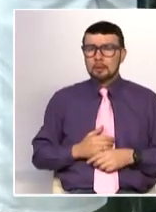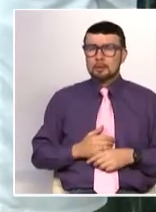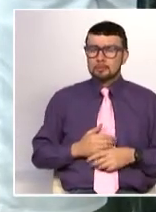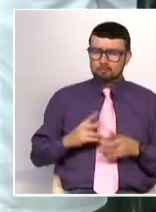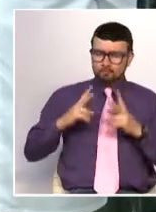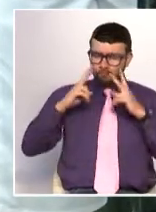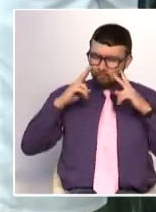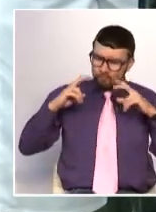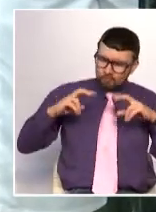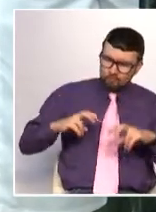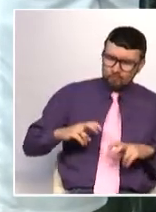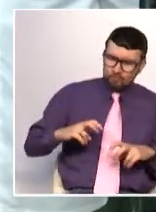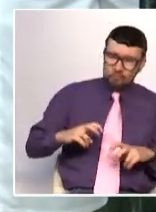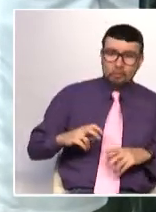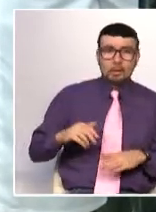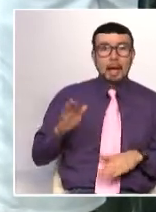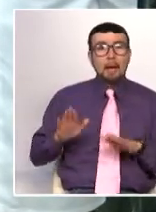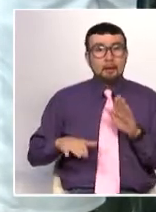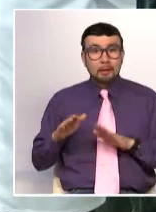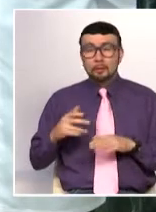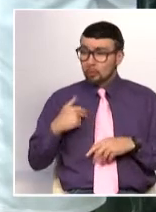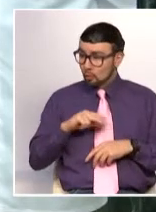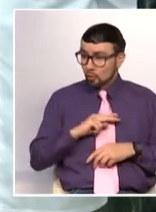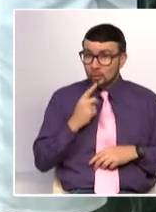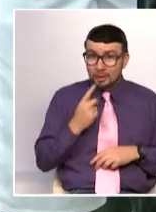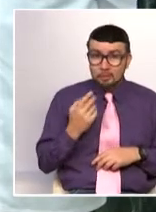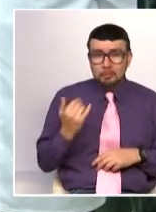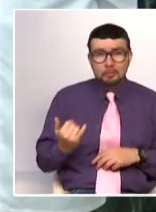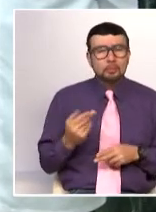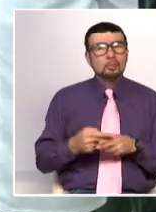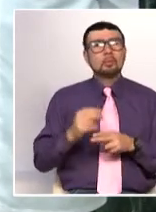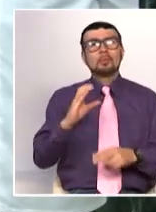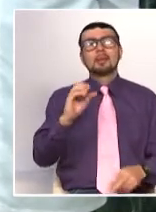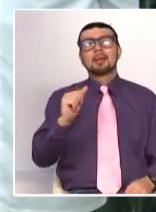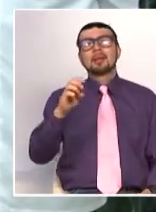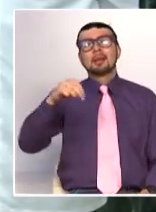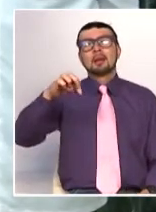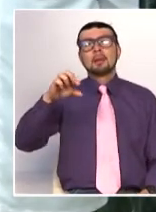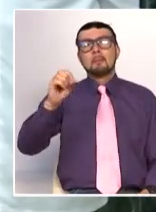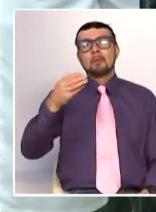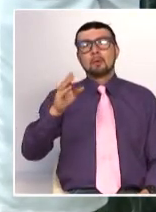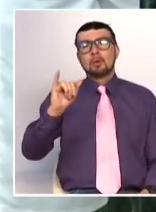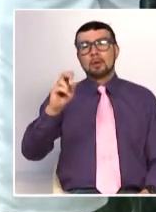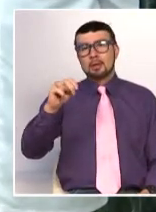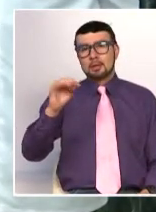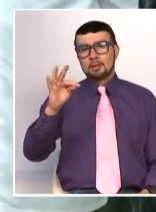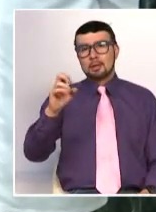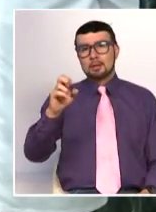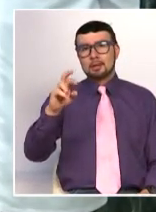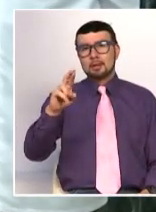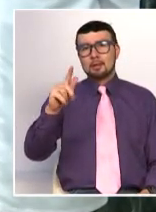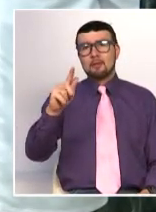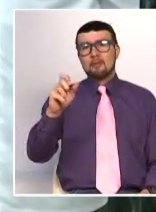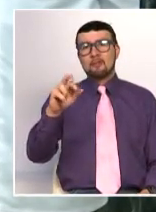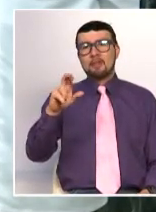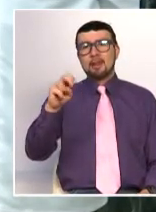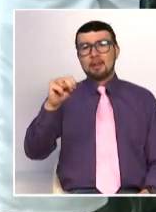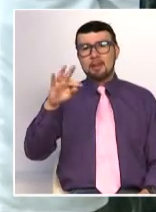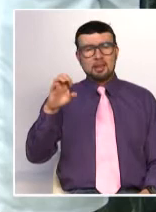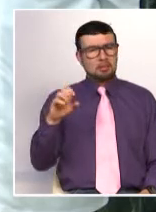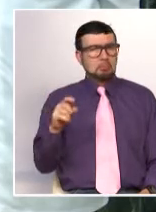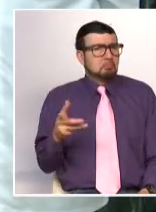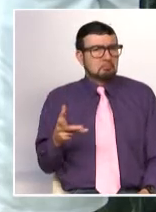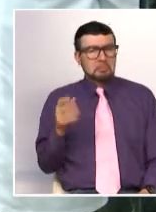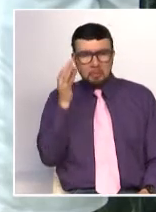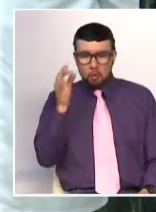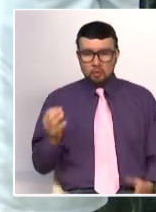muchísimos de los que nosotros llamamos campos interferentes o que puede ser un foco infeccioso que puede ser